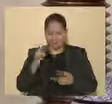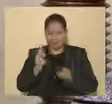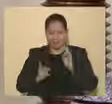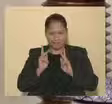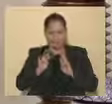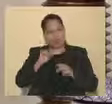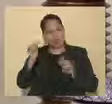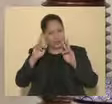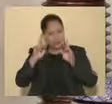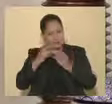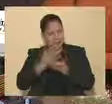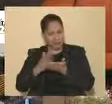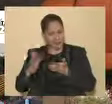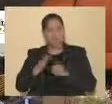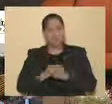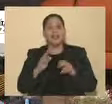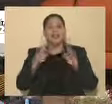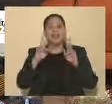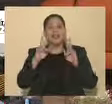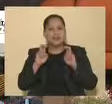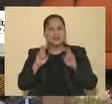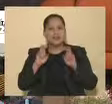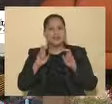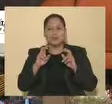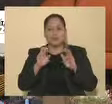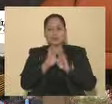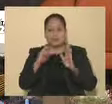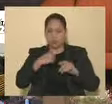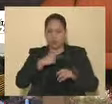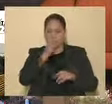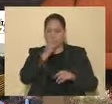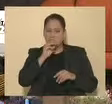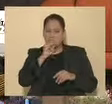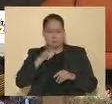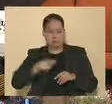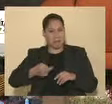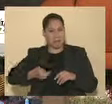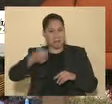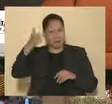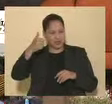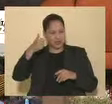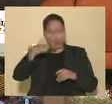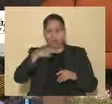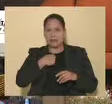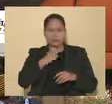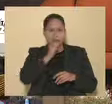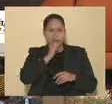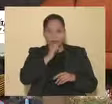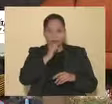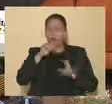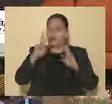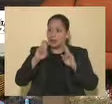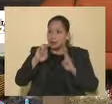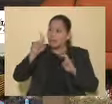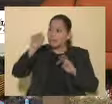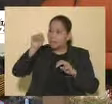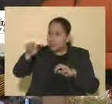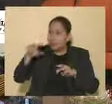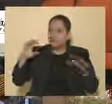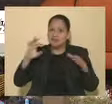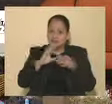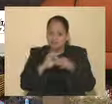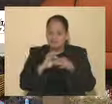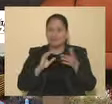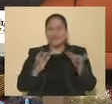otra sección del programa acerca de qué hacer cuando somos padres primerizos. Y creo que el tema de hoy también queda muy